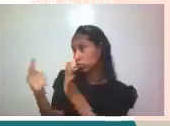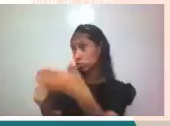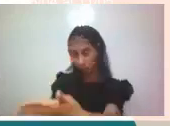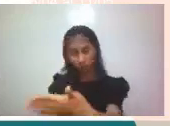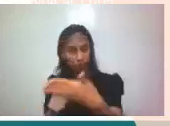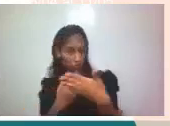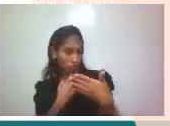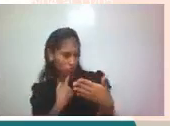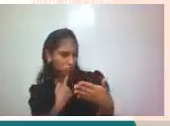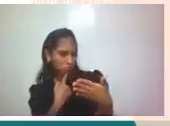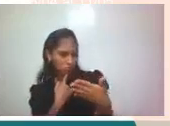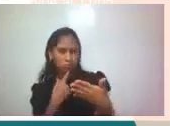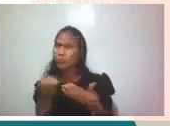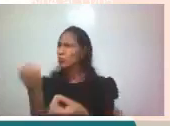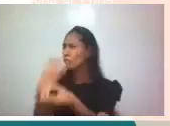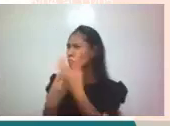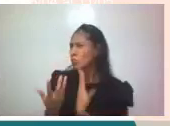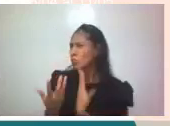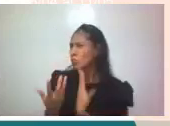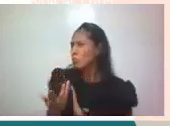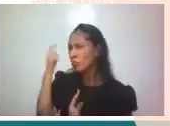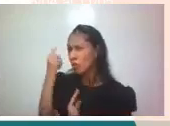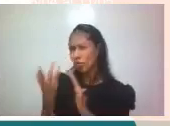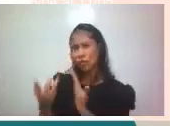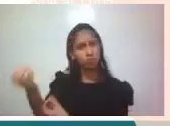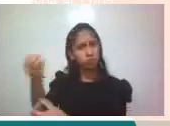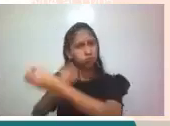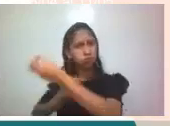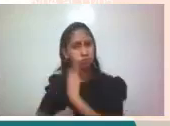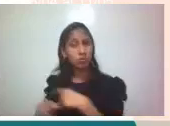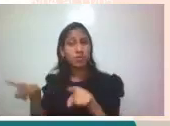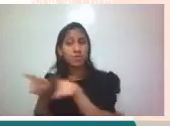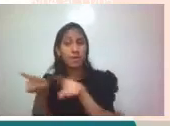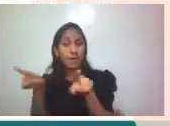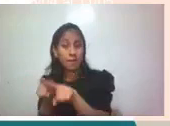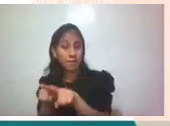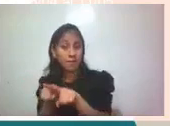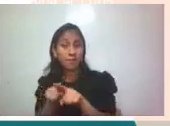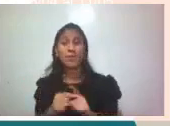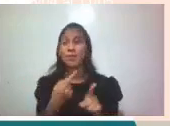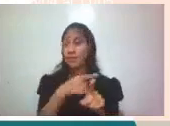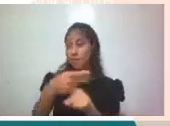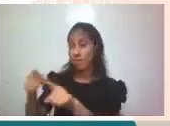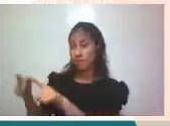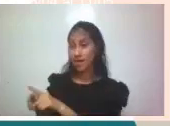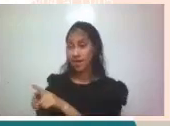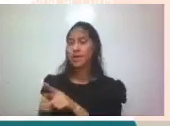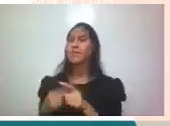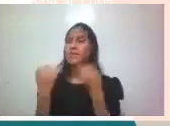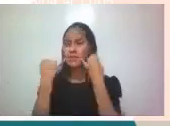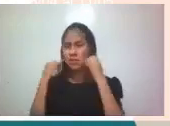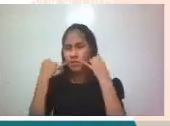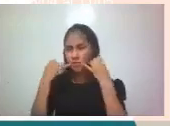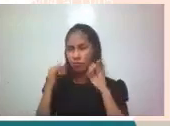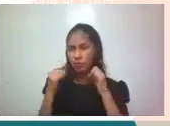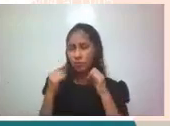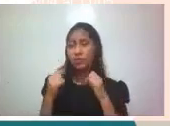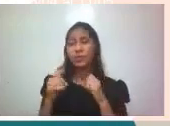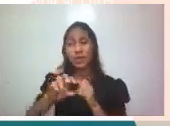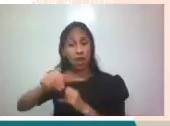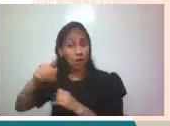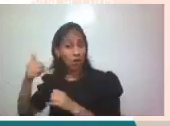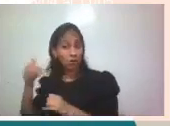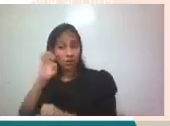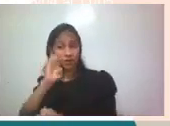opiniones, aportes y también retroalimentaciones a partir de la experiencia que ya vienen implementando otras entidades del